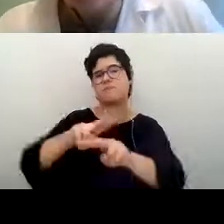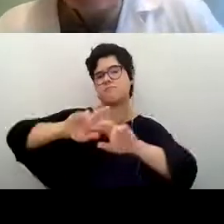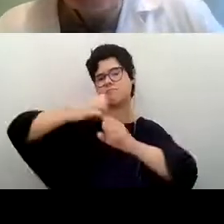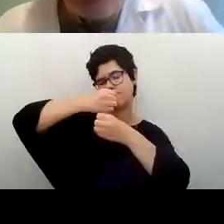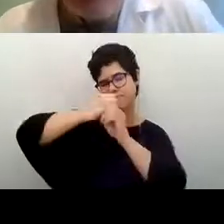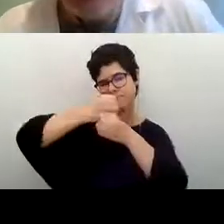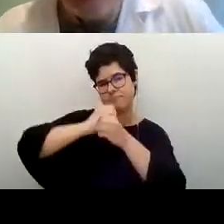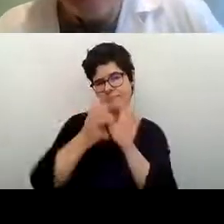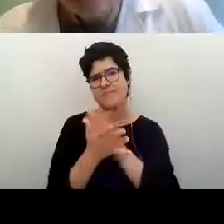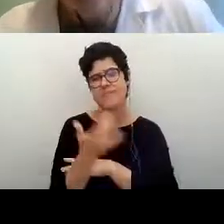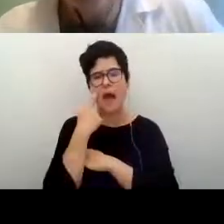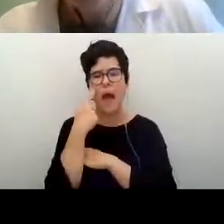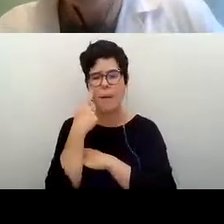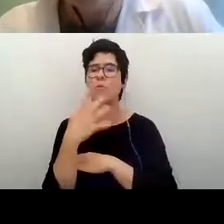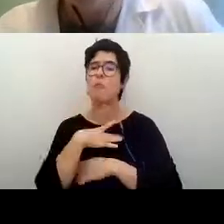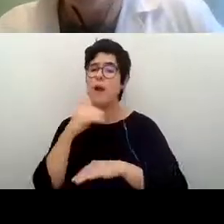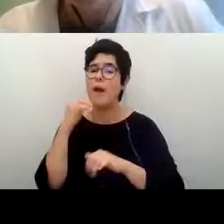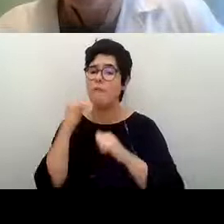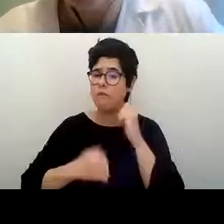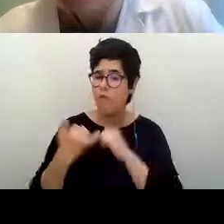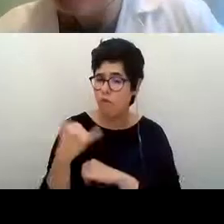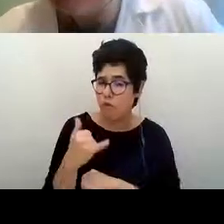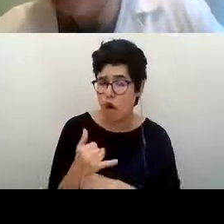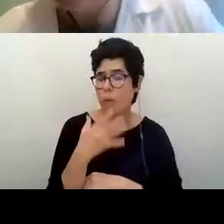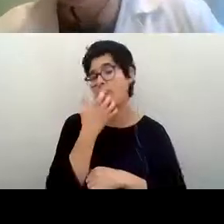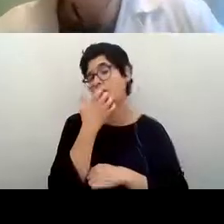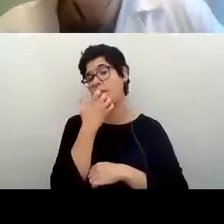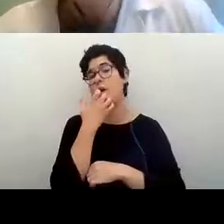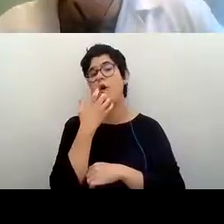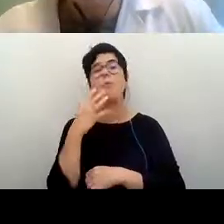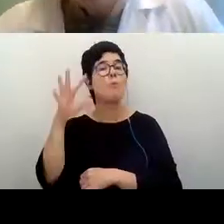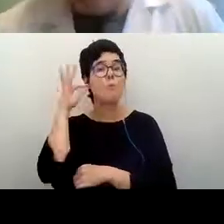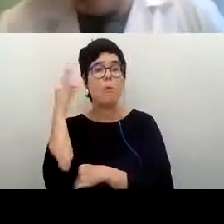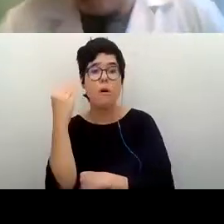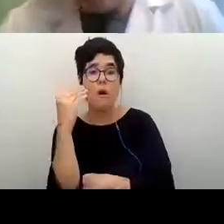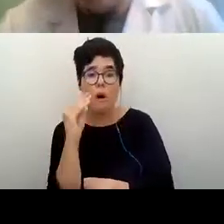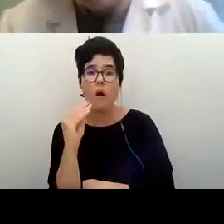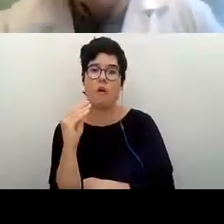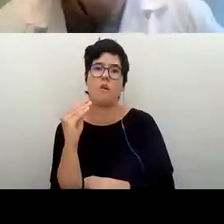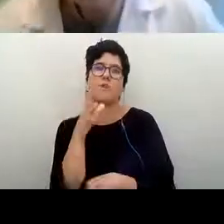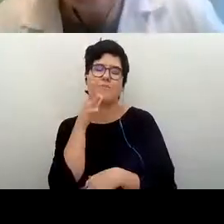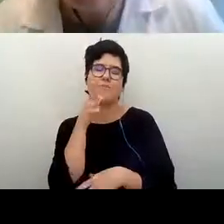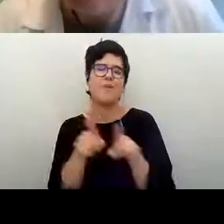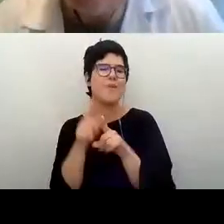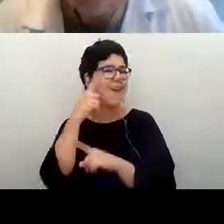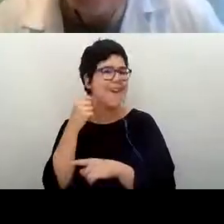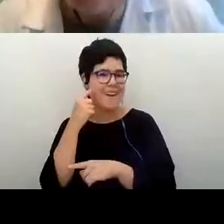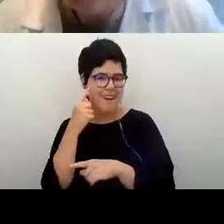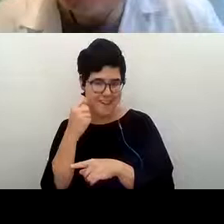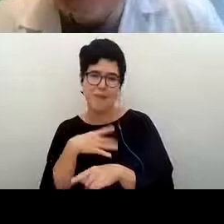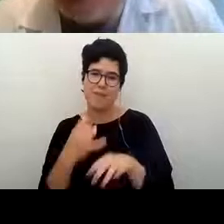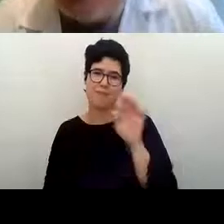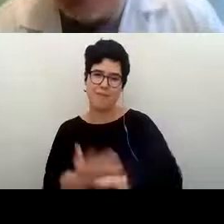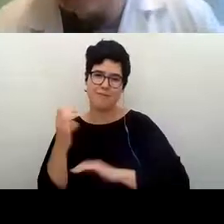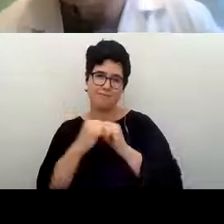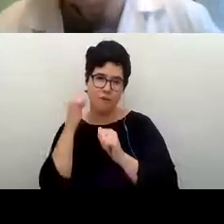que veis aquí, una anemia, por ejemplo, sobre todo en mujer joven fértil, por la menstruación, evidentemente, una carencia de alguna de las